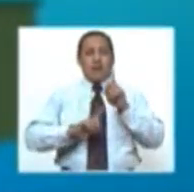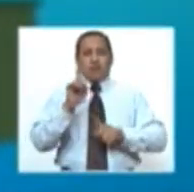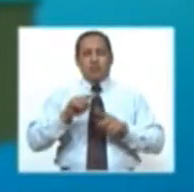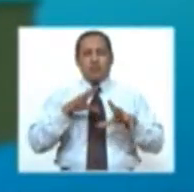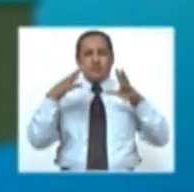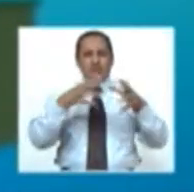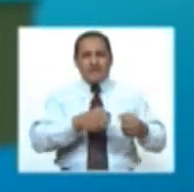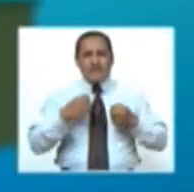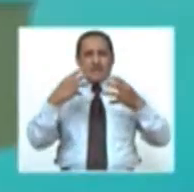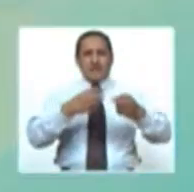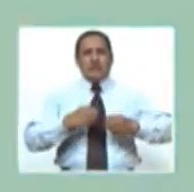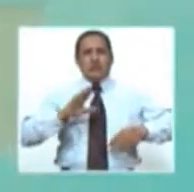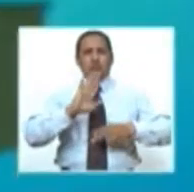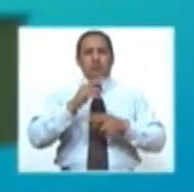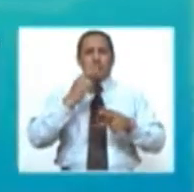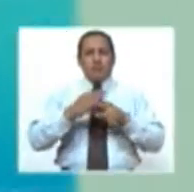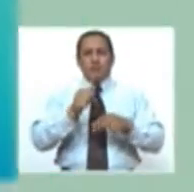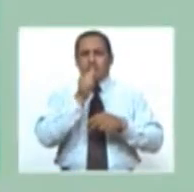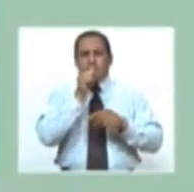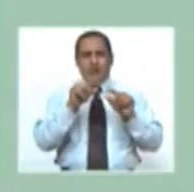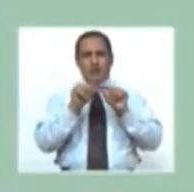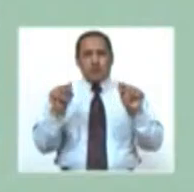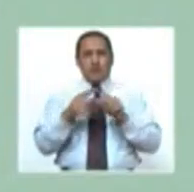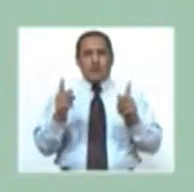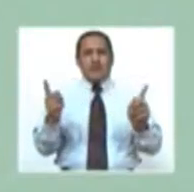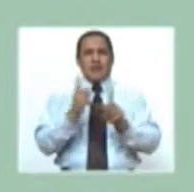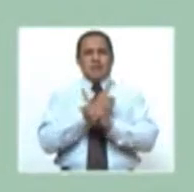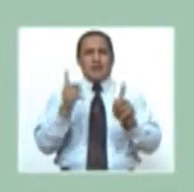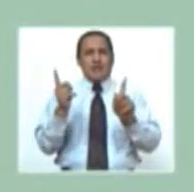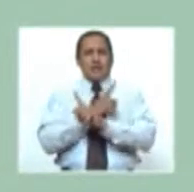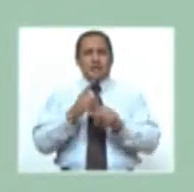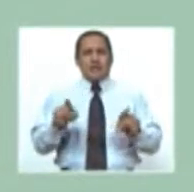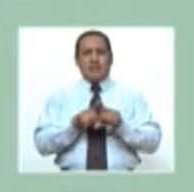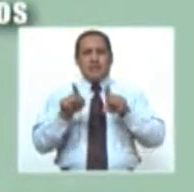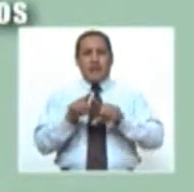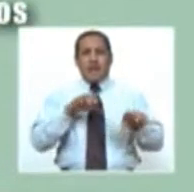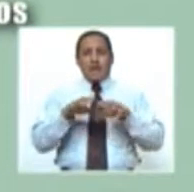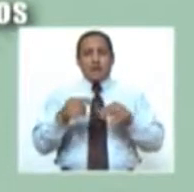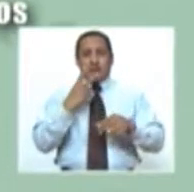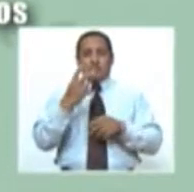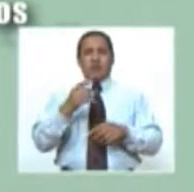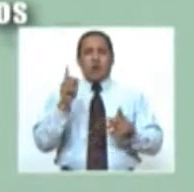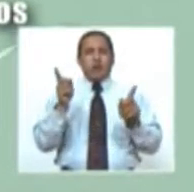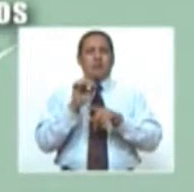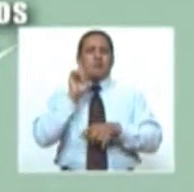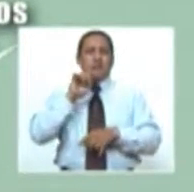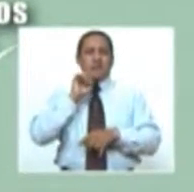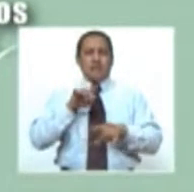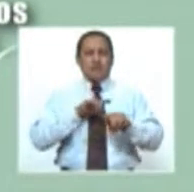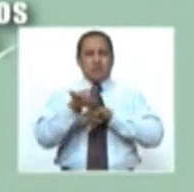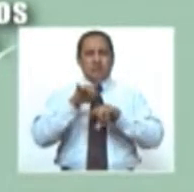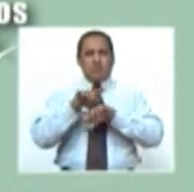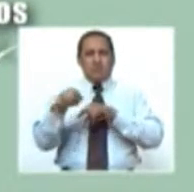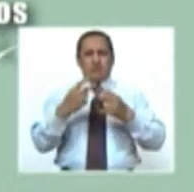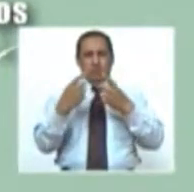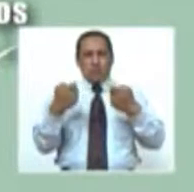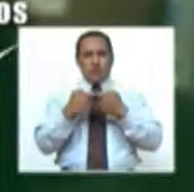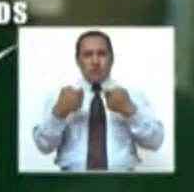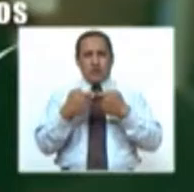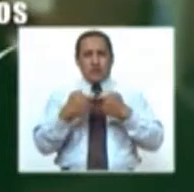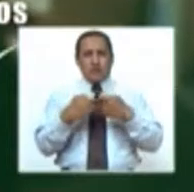Malintencionadamente se apoderan y utilizan tu usuario y contraseña para suplantar tu identidad haciéndose pasar por ti. Nos envían